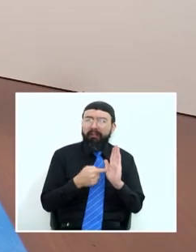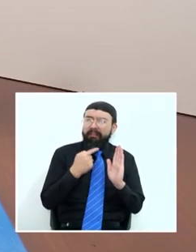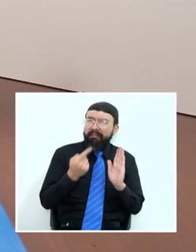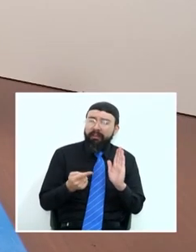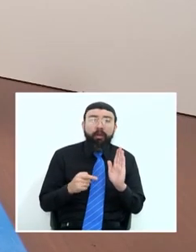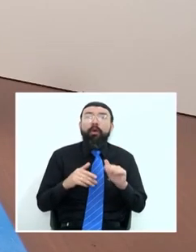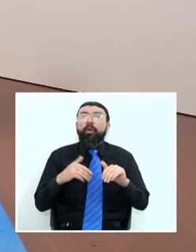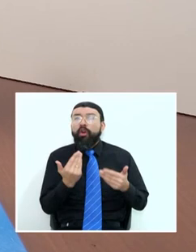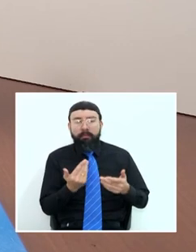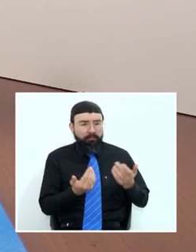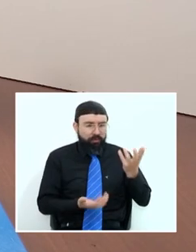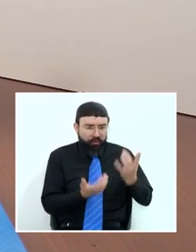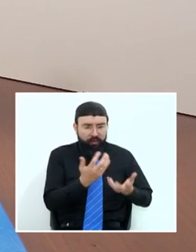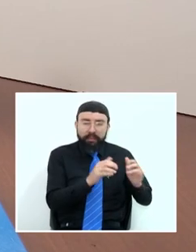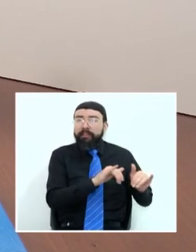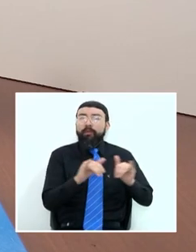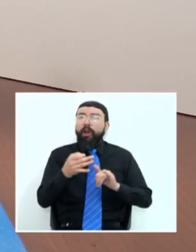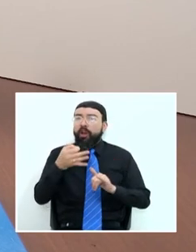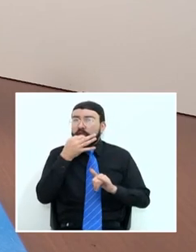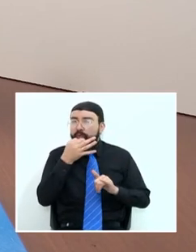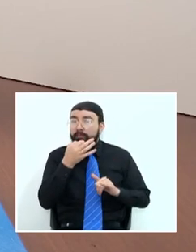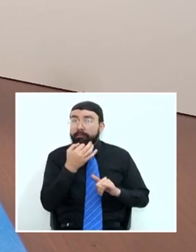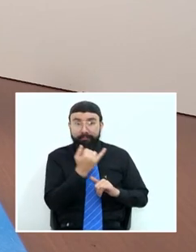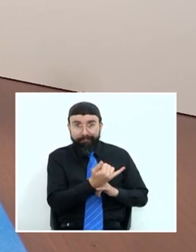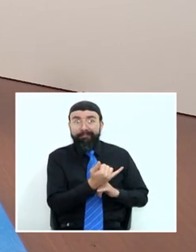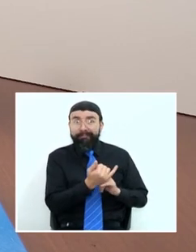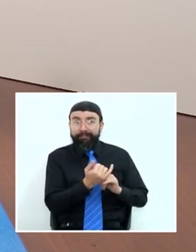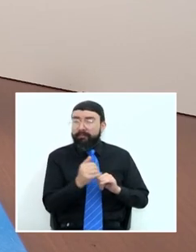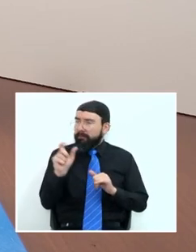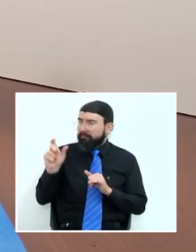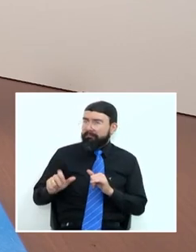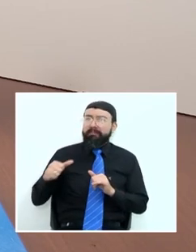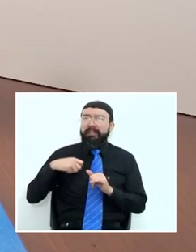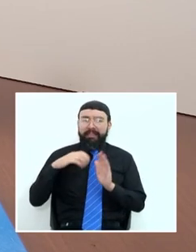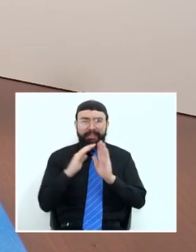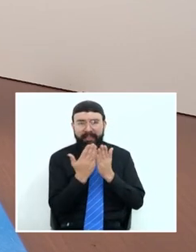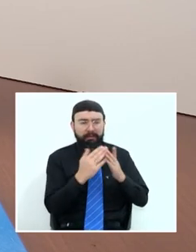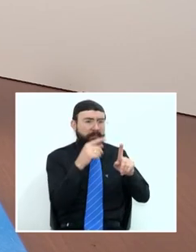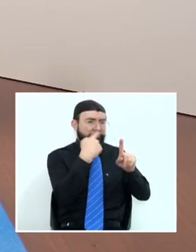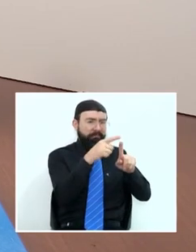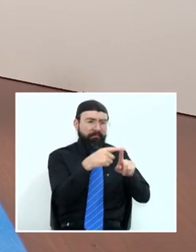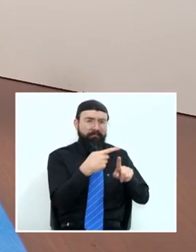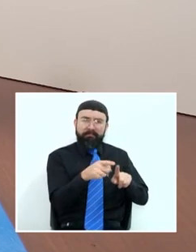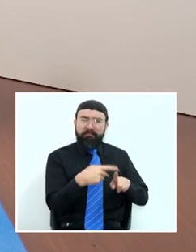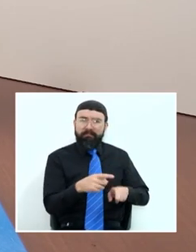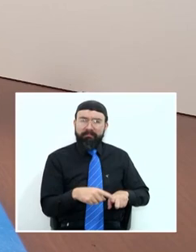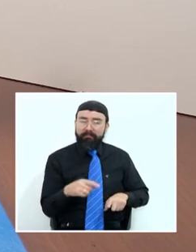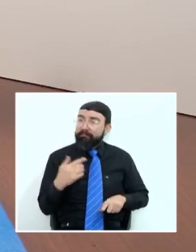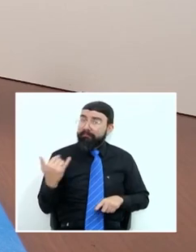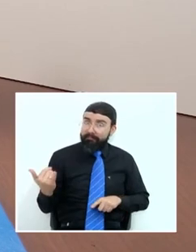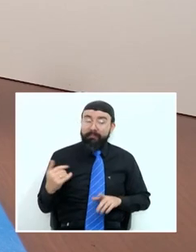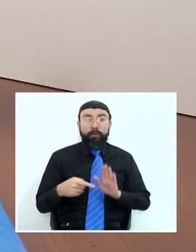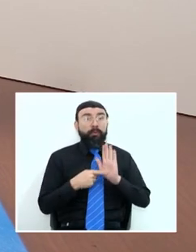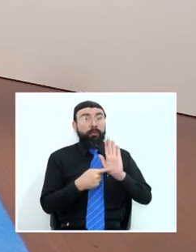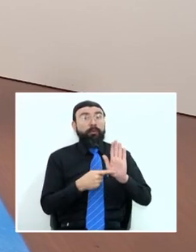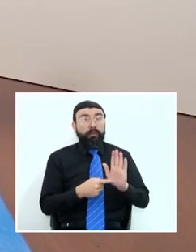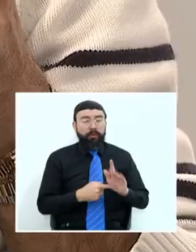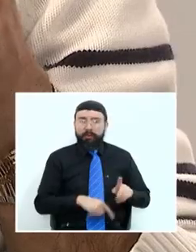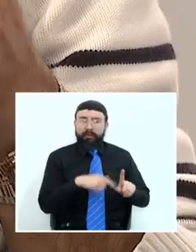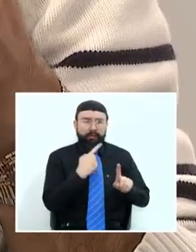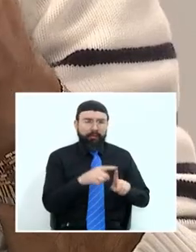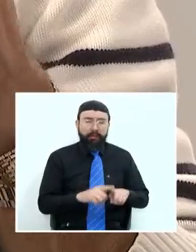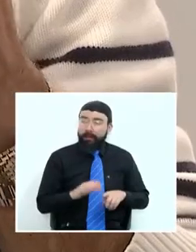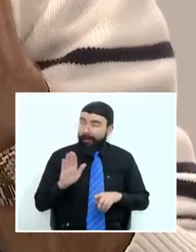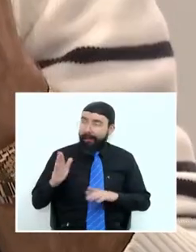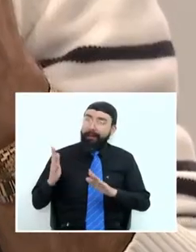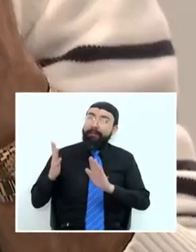cómo hacer de la cocina una farmacia. Él lo tiene en todos sus libros de frutoterapia, que ahí van a estar pasando en la pantalla los diferentes libros, y ahora nos cuenta